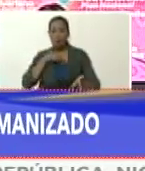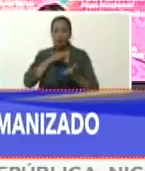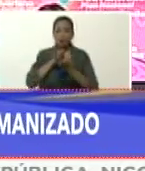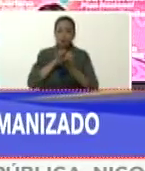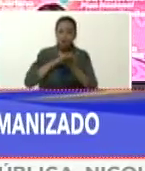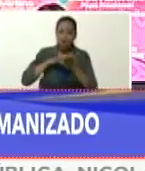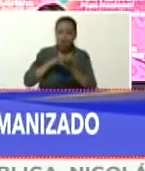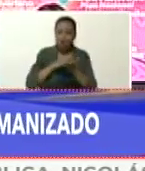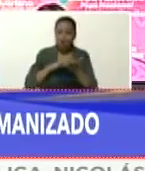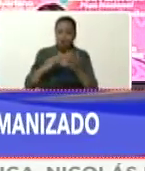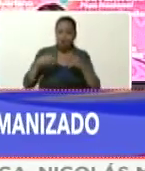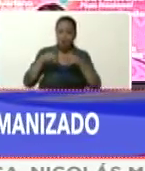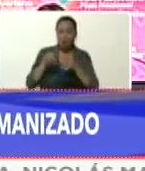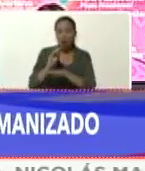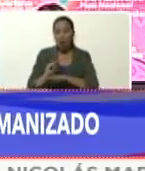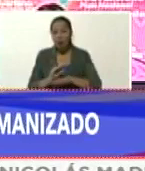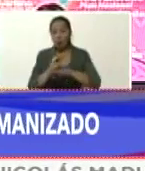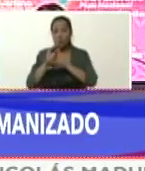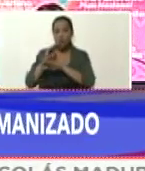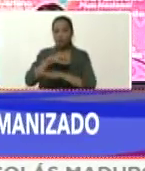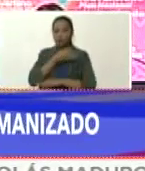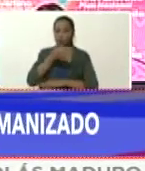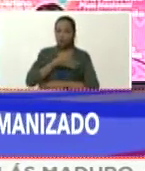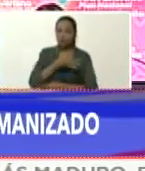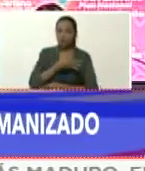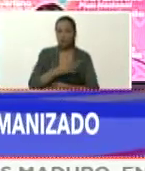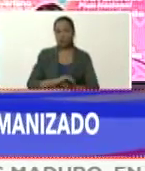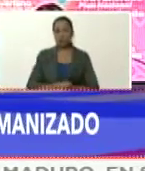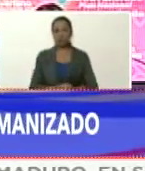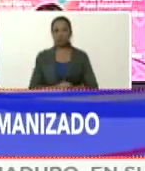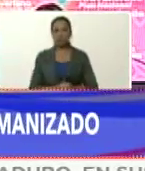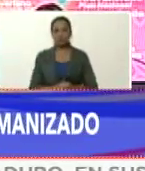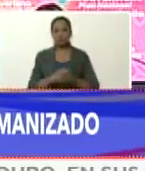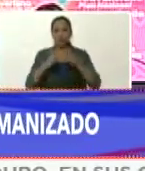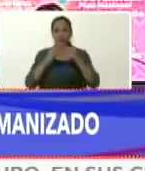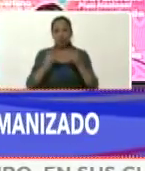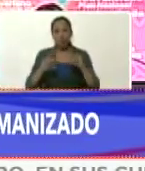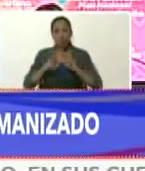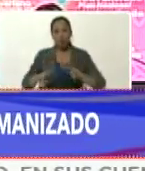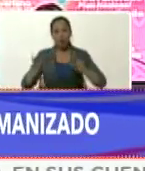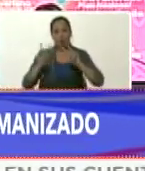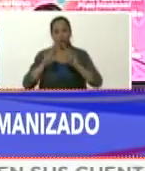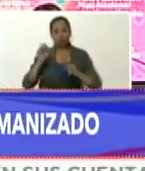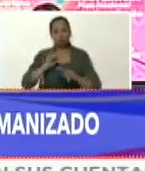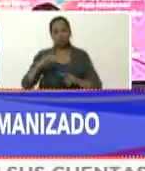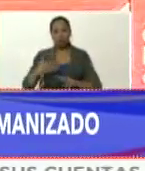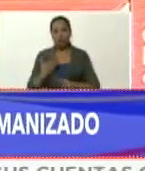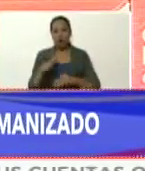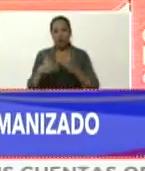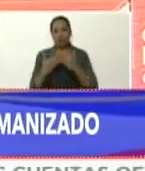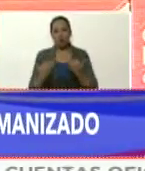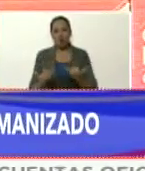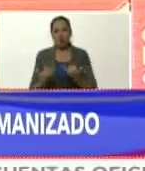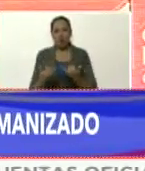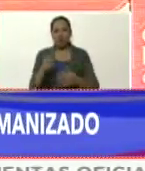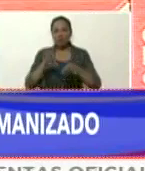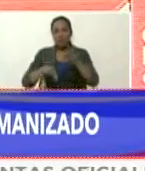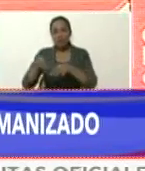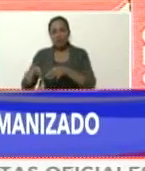solidaridad, la protección social, en todos esos valores que son los que vamos